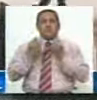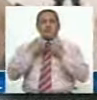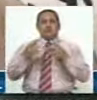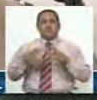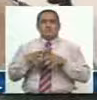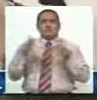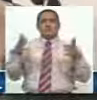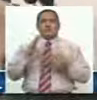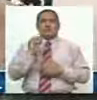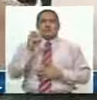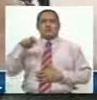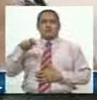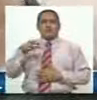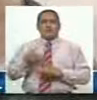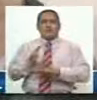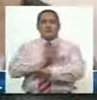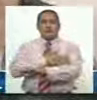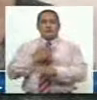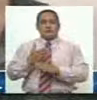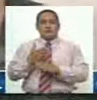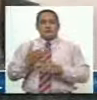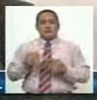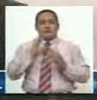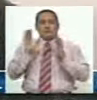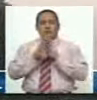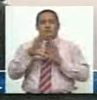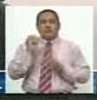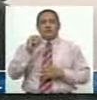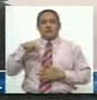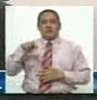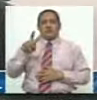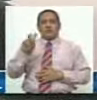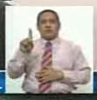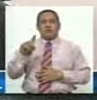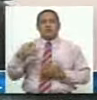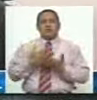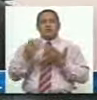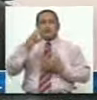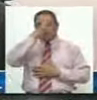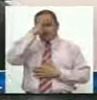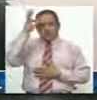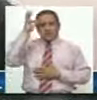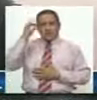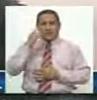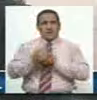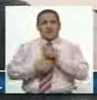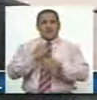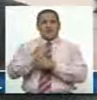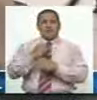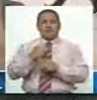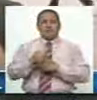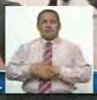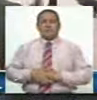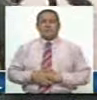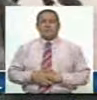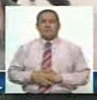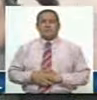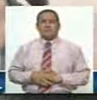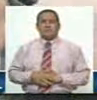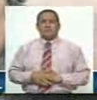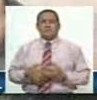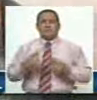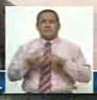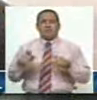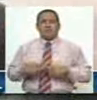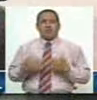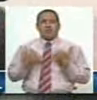gran COP. Antes de la COP21 en París, el año próximo. Pero